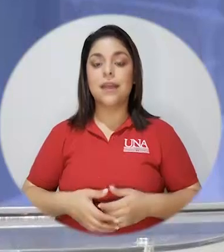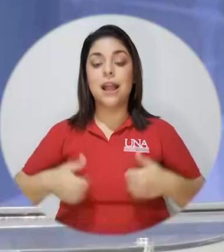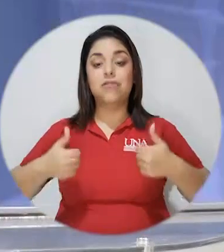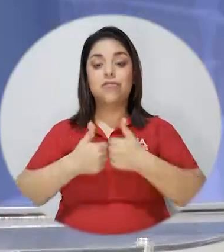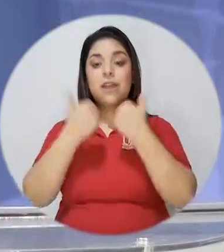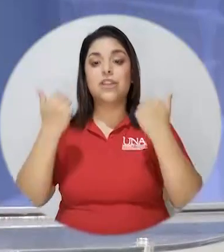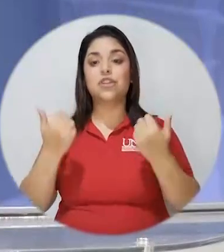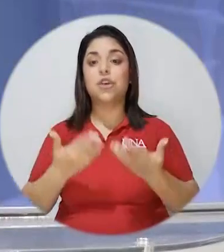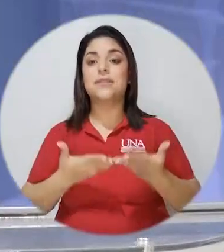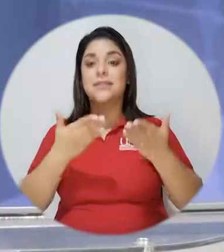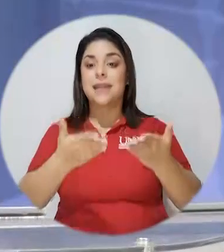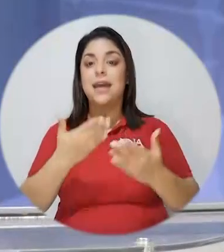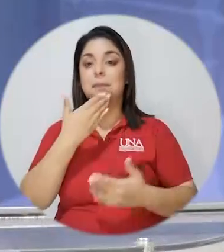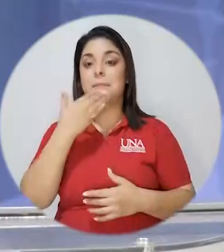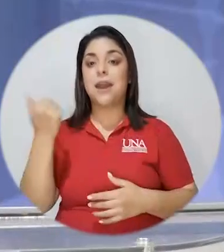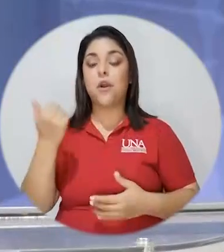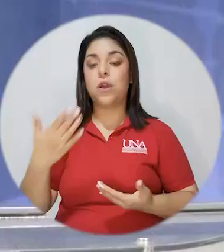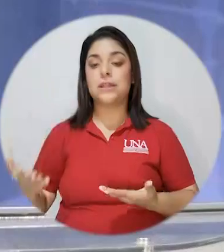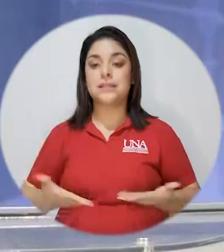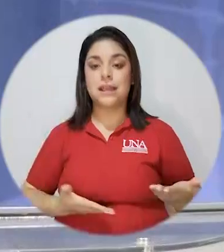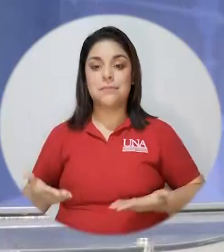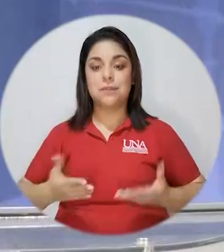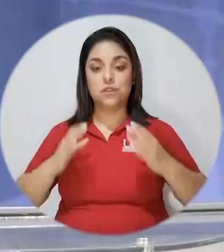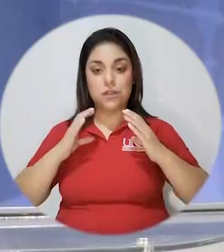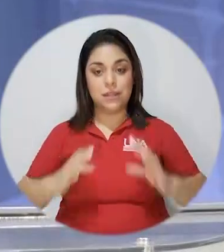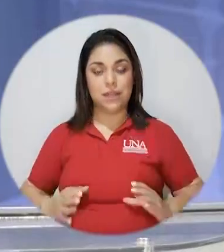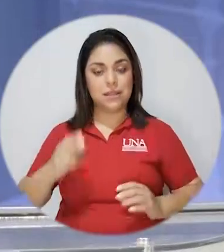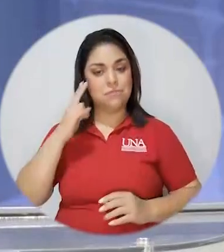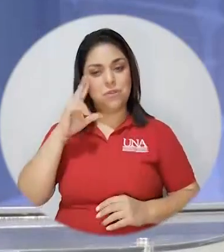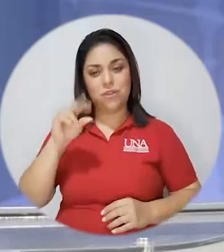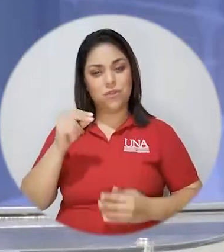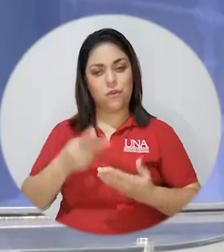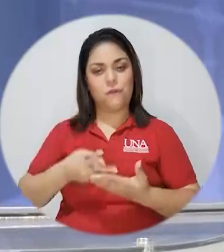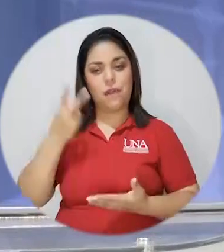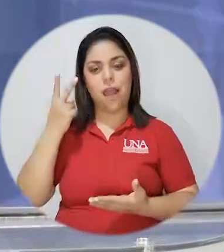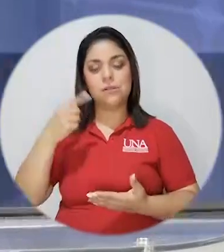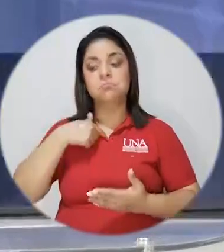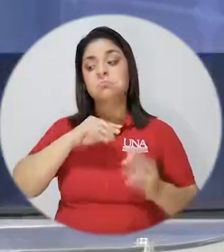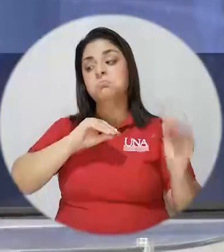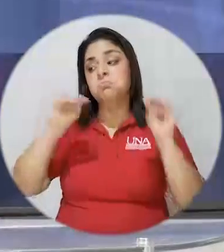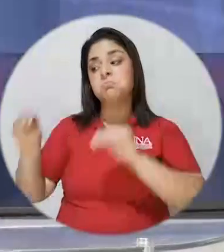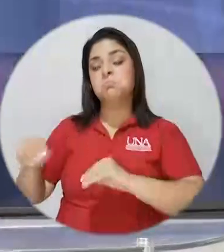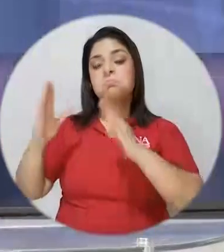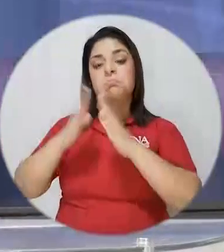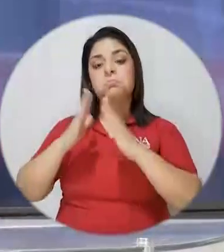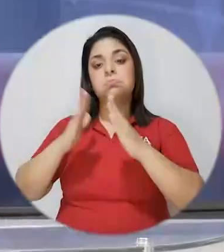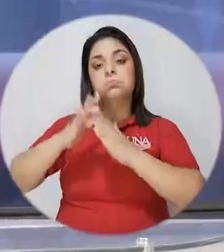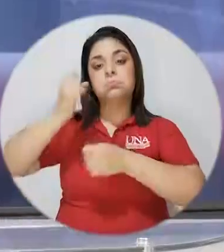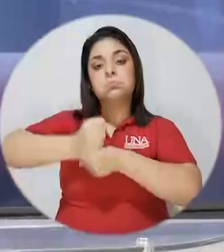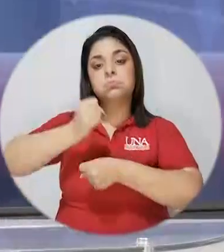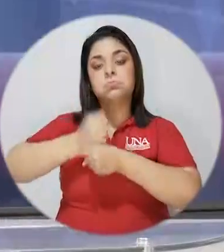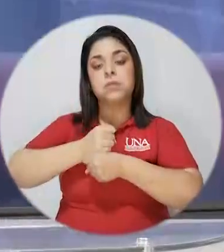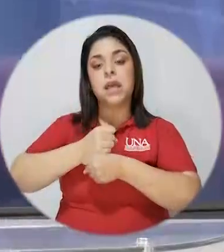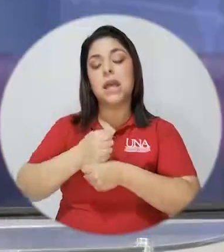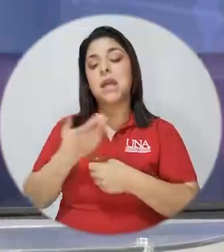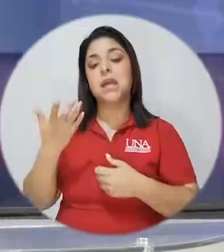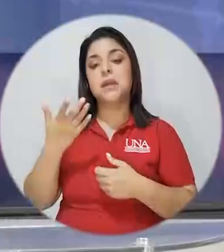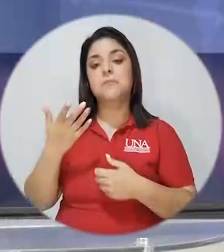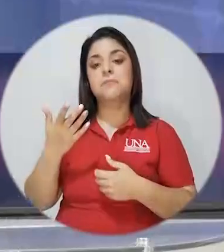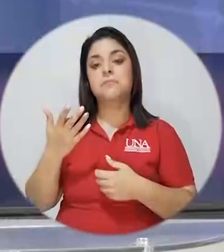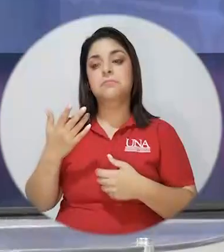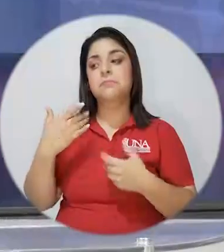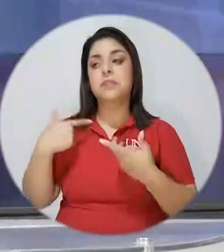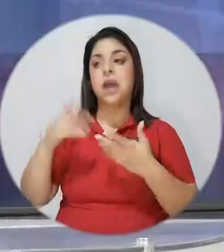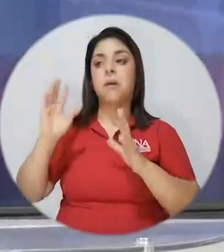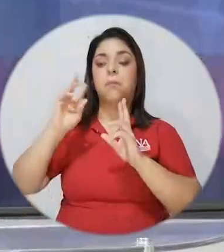garantizar el mejor servicio al cliente, porque no se vale, ¿verdad?, irse al teletrabajo y como hablábamos en el bloque anterior, ¿verdad?, usted